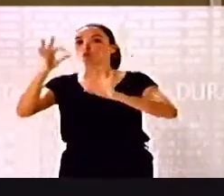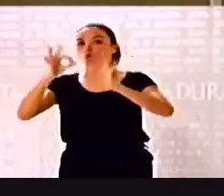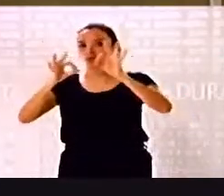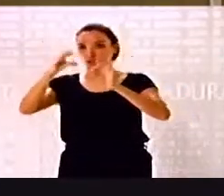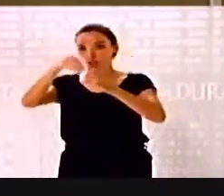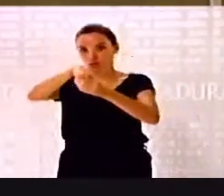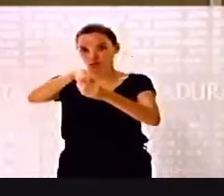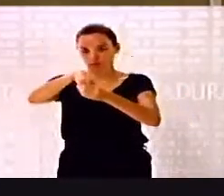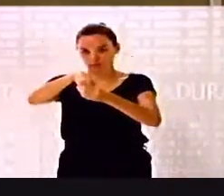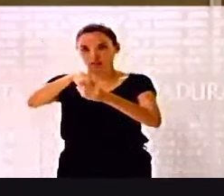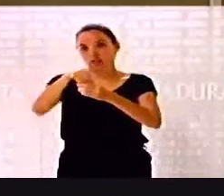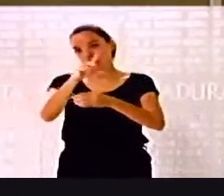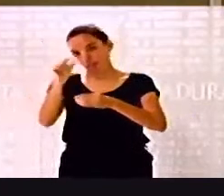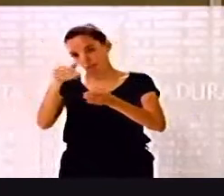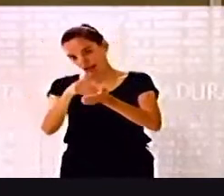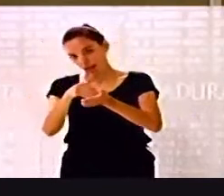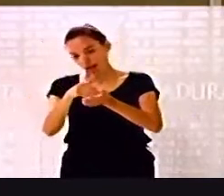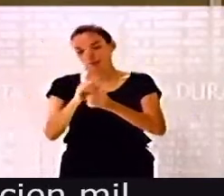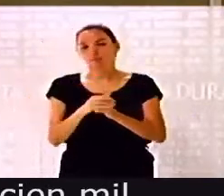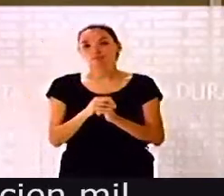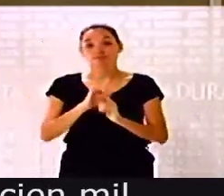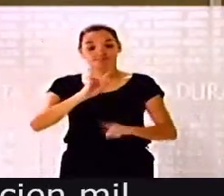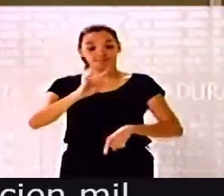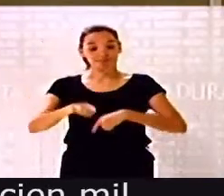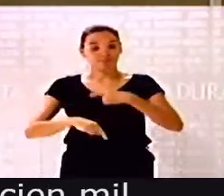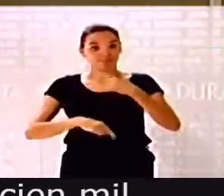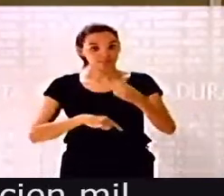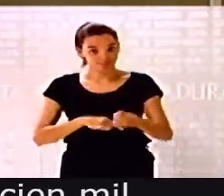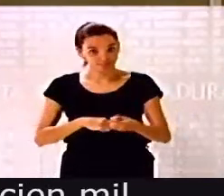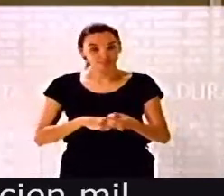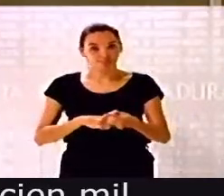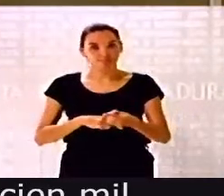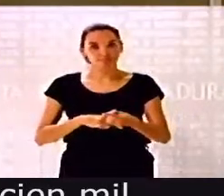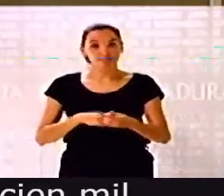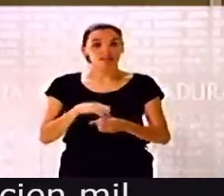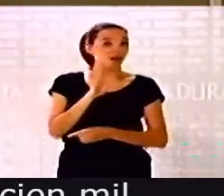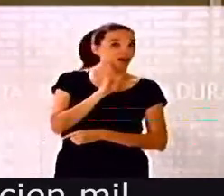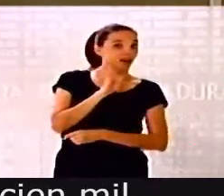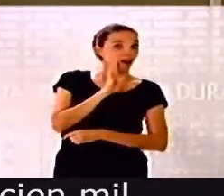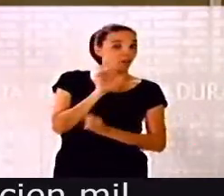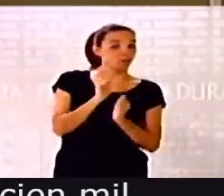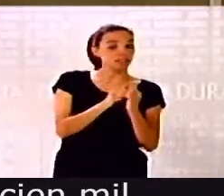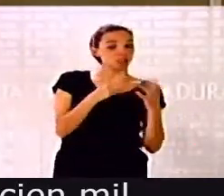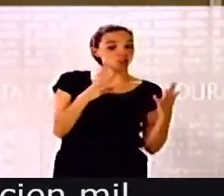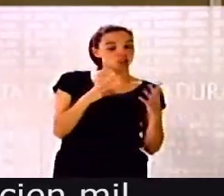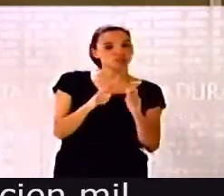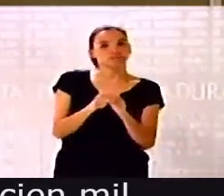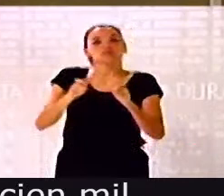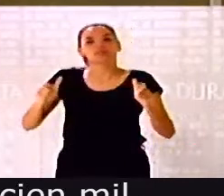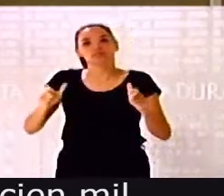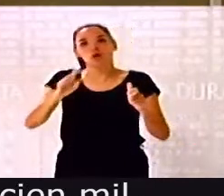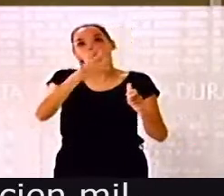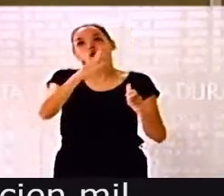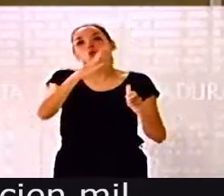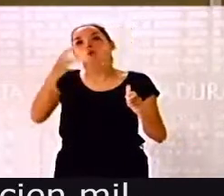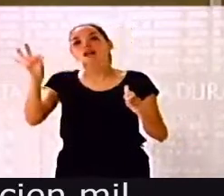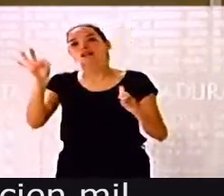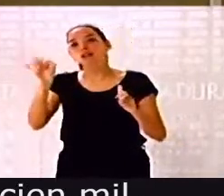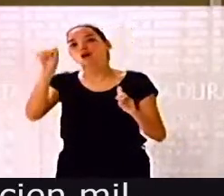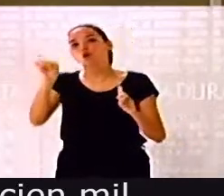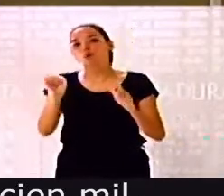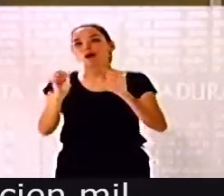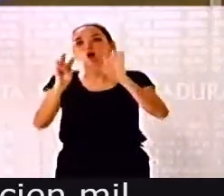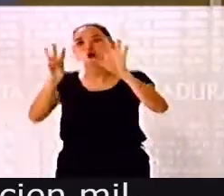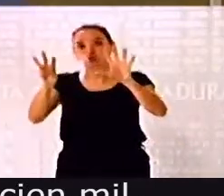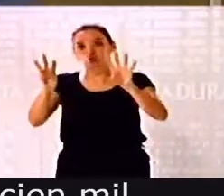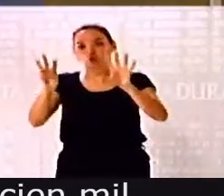En la semana del 17 del 8 pasamos del 28 de la semana anterior a 40,8 por